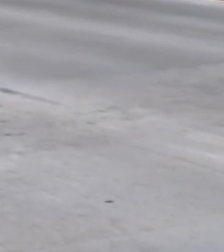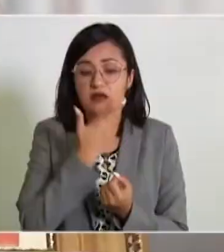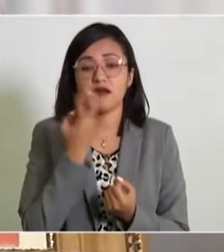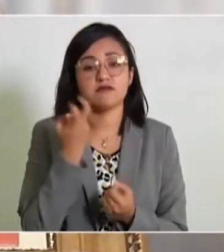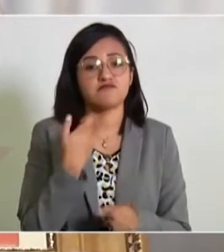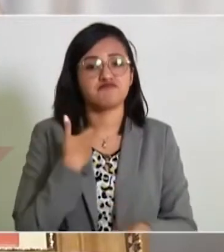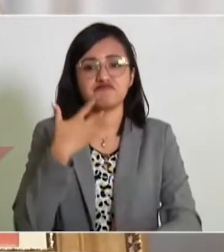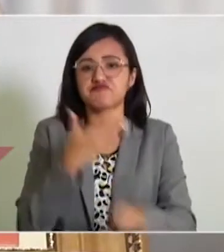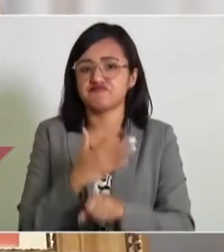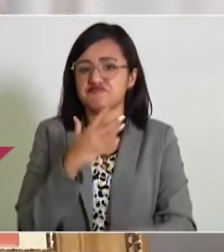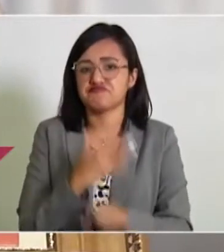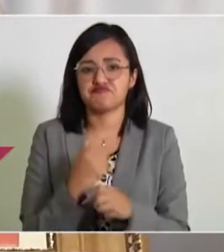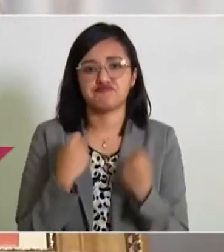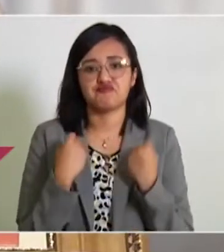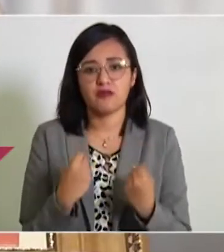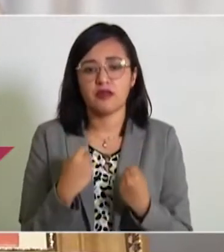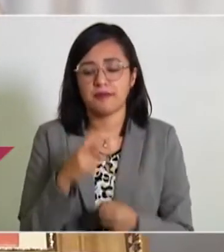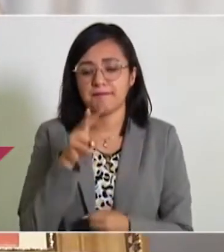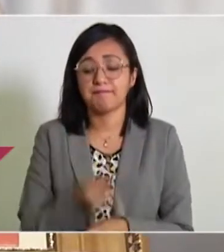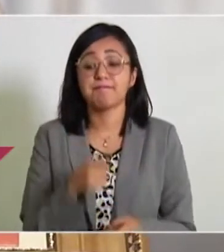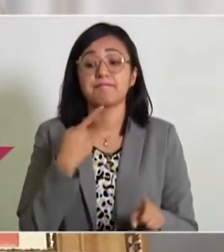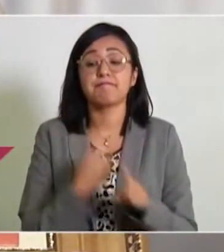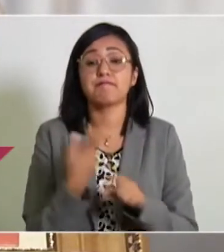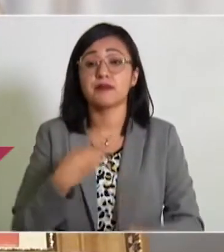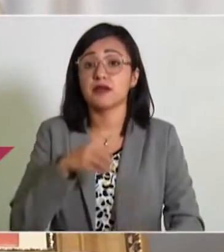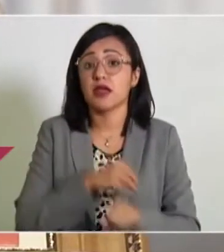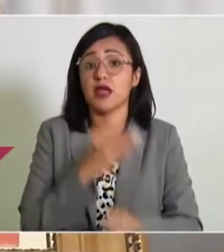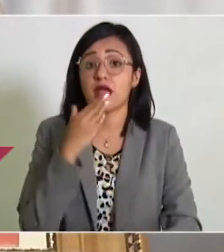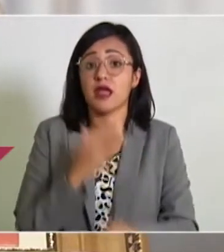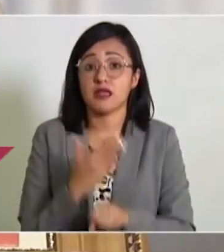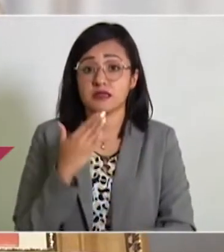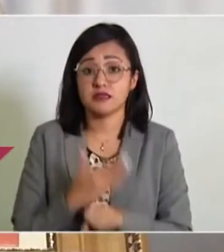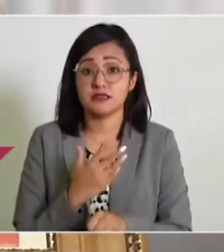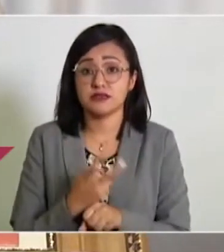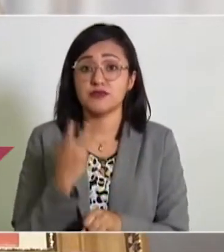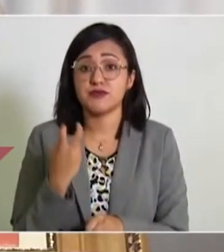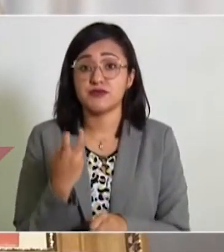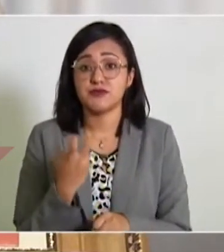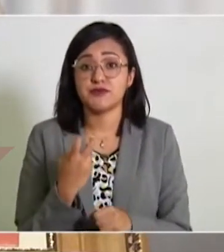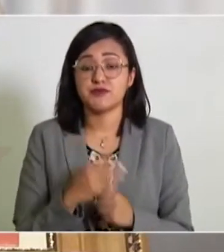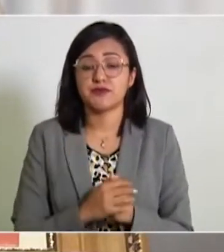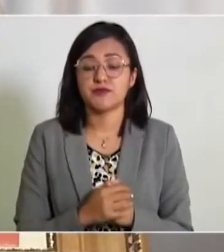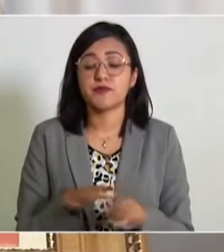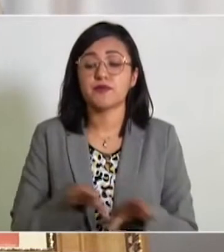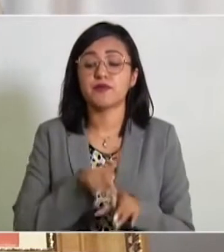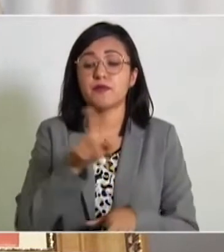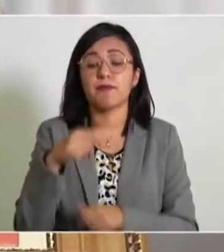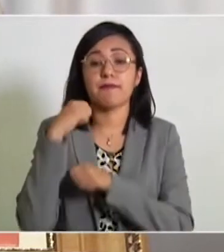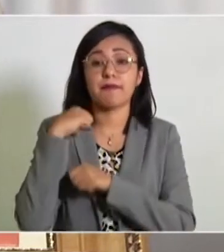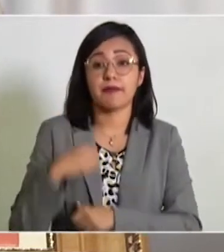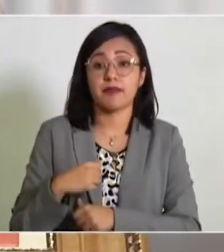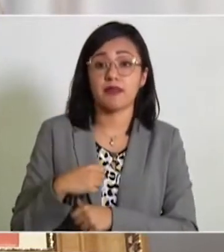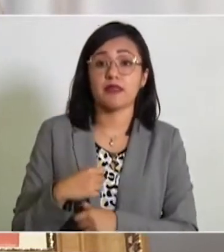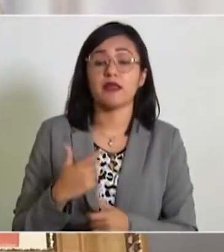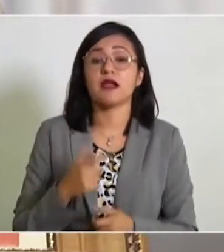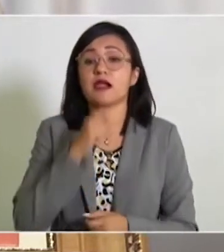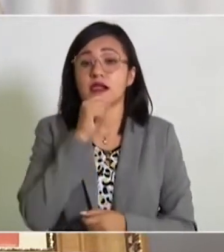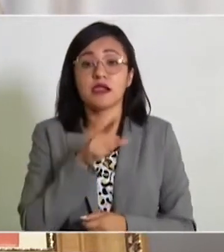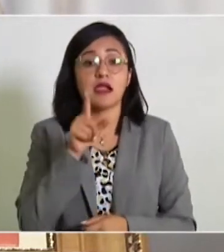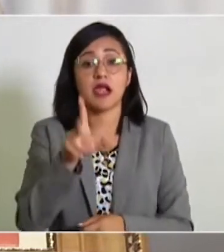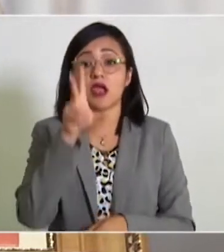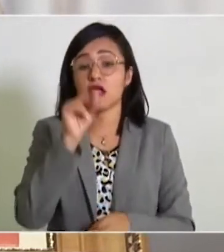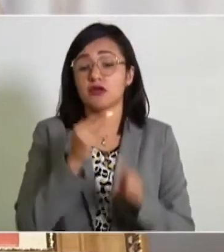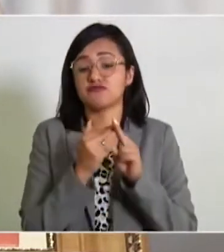de ebriedad y la sanción que debe de imponerse de imponerse a las autoridades que